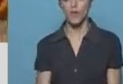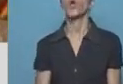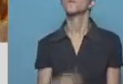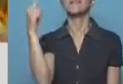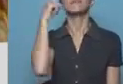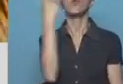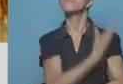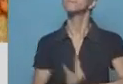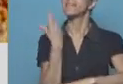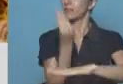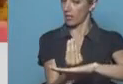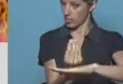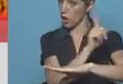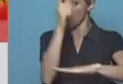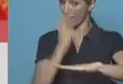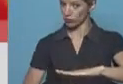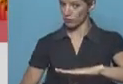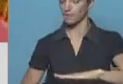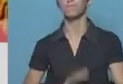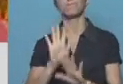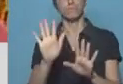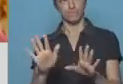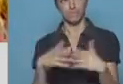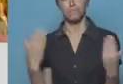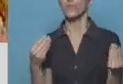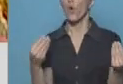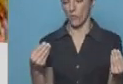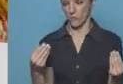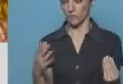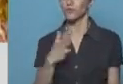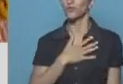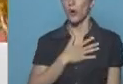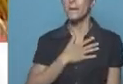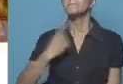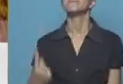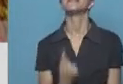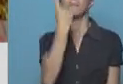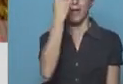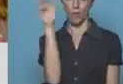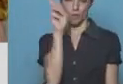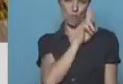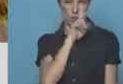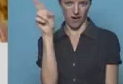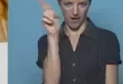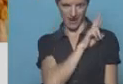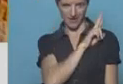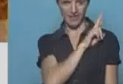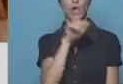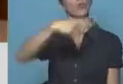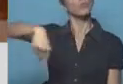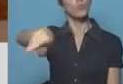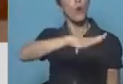no a nivel político. ¿Cómo puedo vivir después de haber sido la primera mujer electa